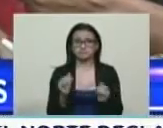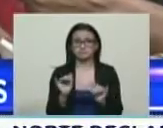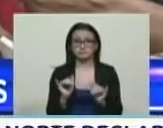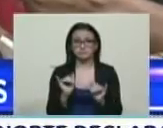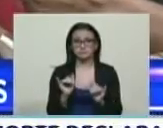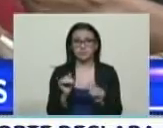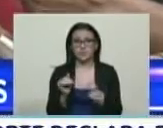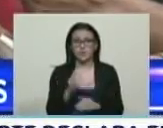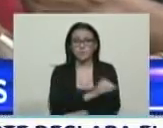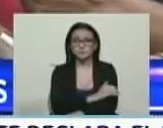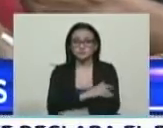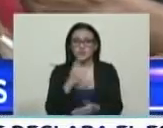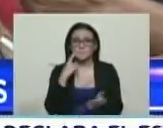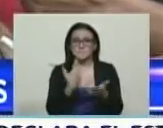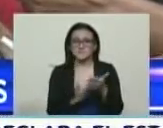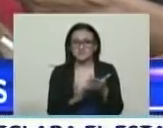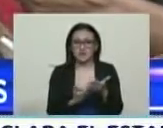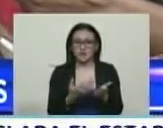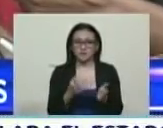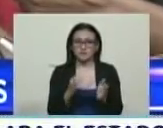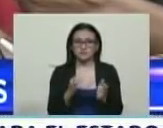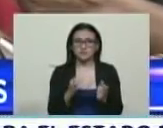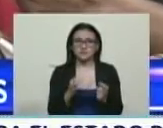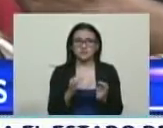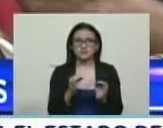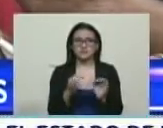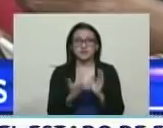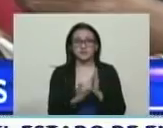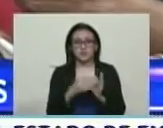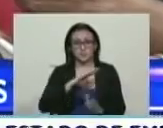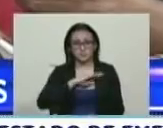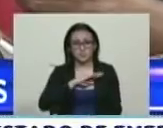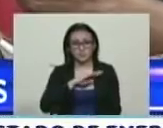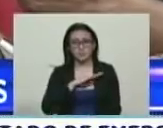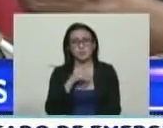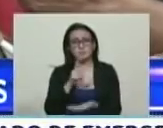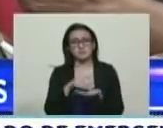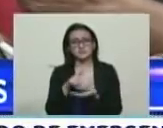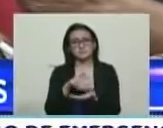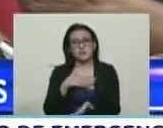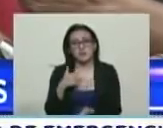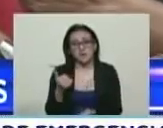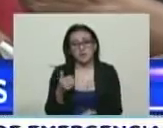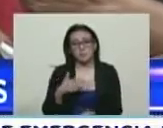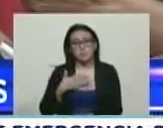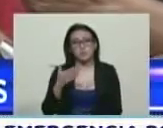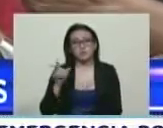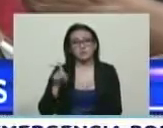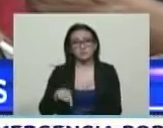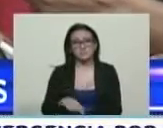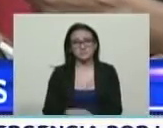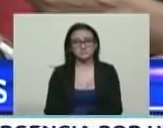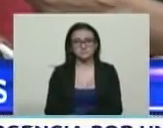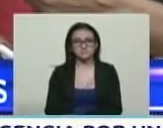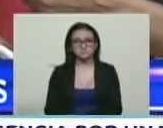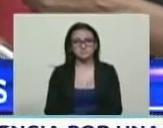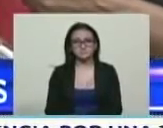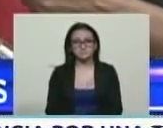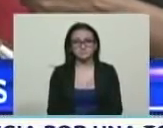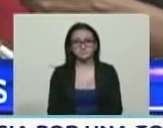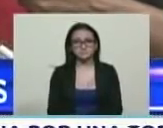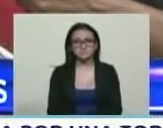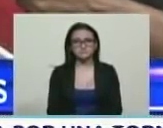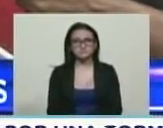ha presentado los testigos y donde ha podido. Ha presentado los testigos y participan donde han querido y donde han podido. De manera que es un